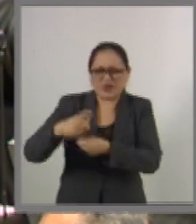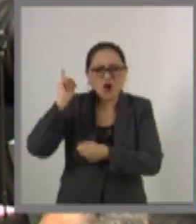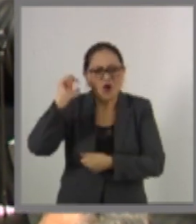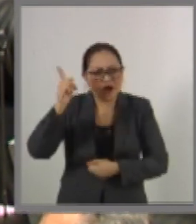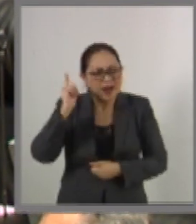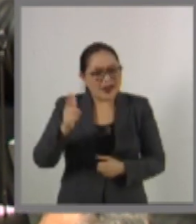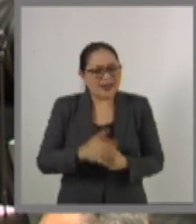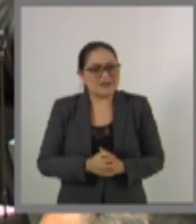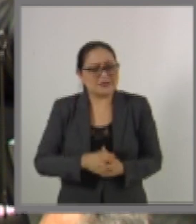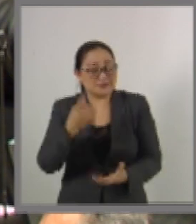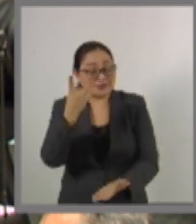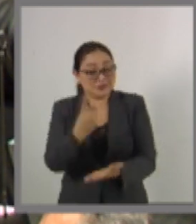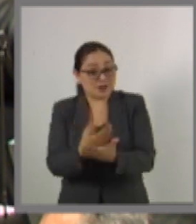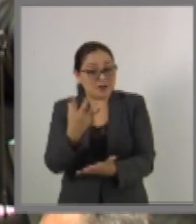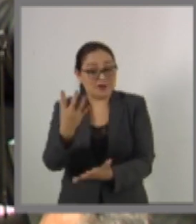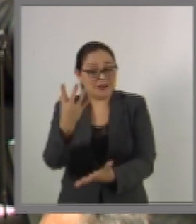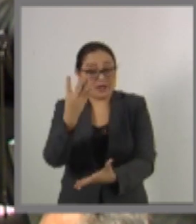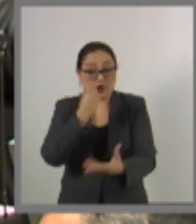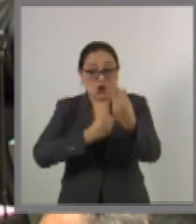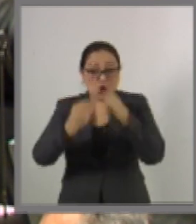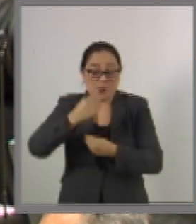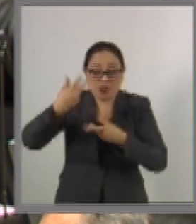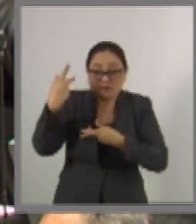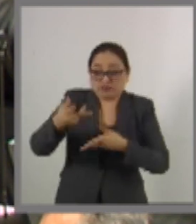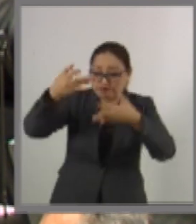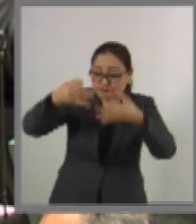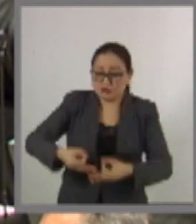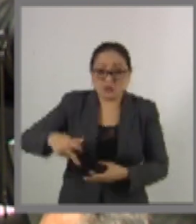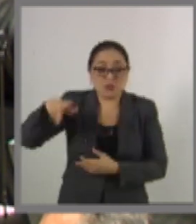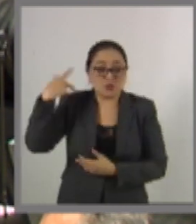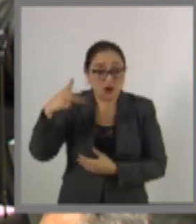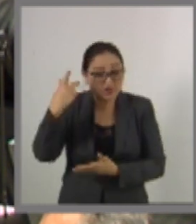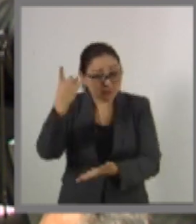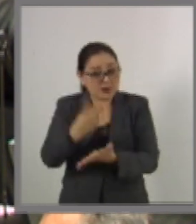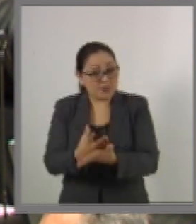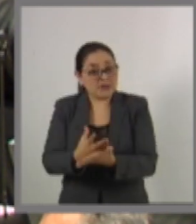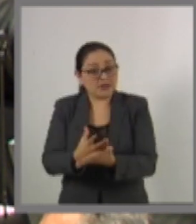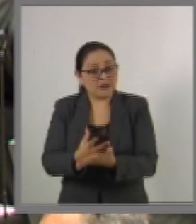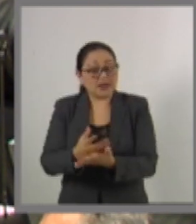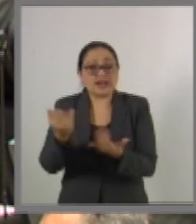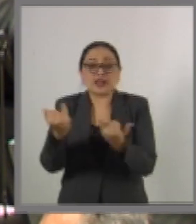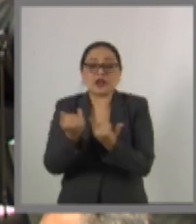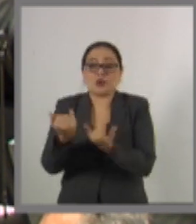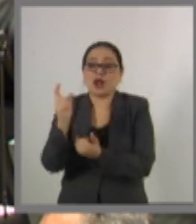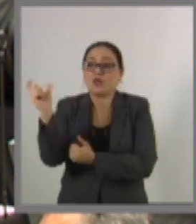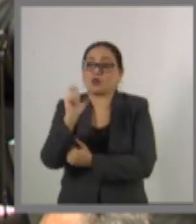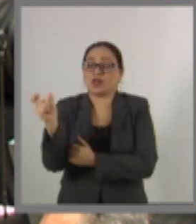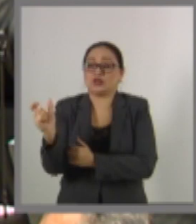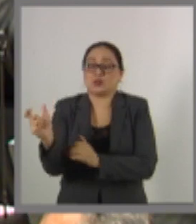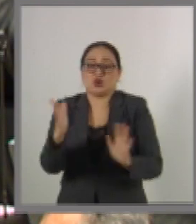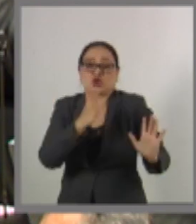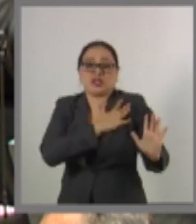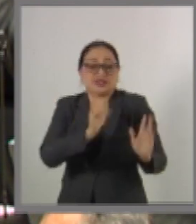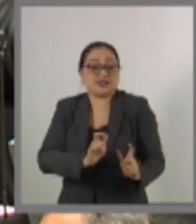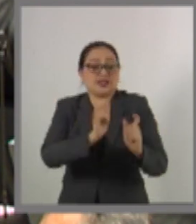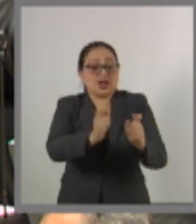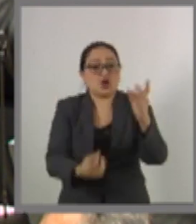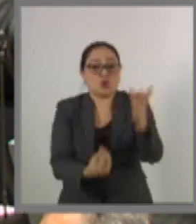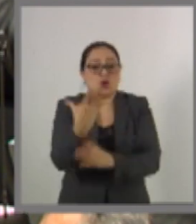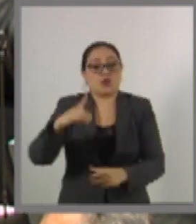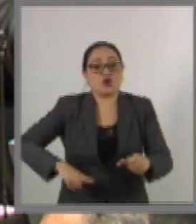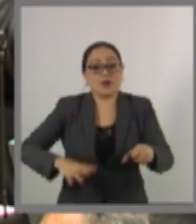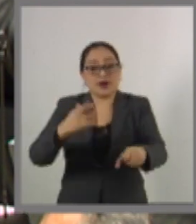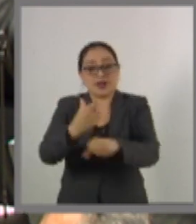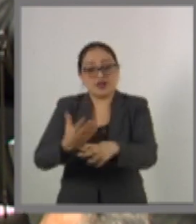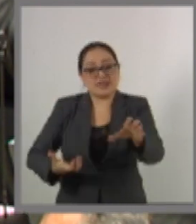no a degustar la comida poblana, quiero que nos invites a tu toma de protesta como gobernador del